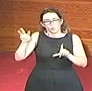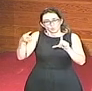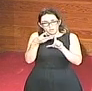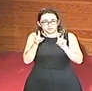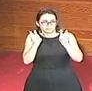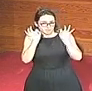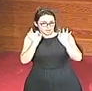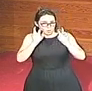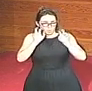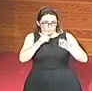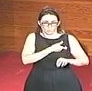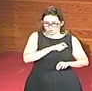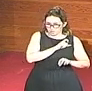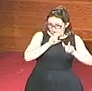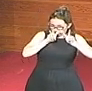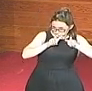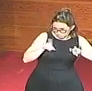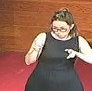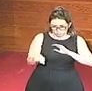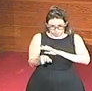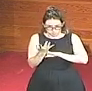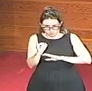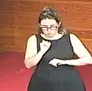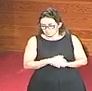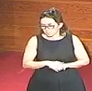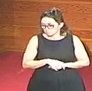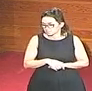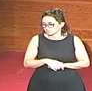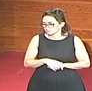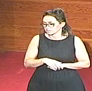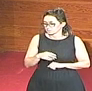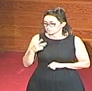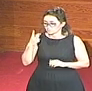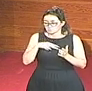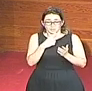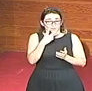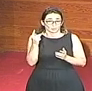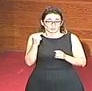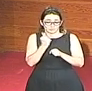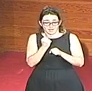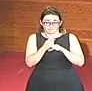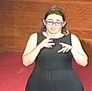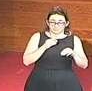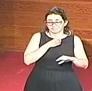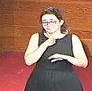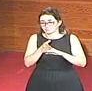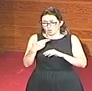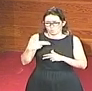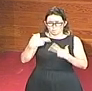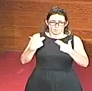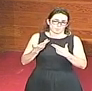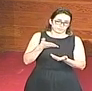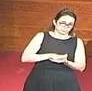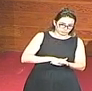investigación policial. En 2021 volvía del trabajo y lo asesinaron a tiros. Y bueno, pues en